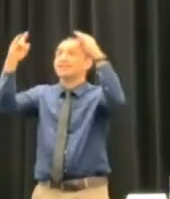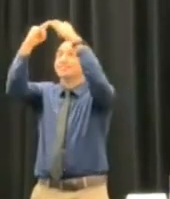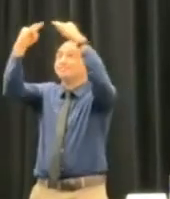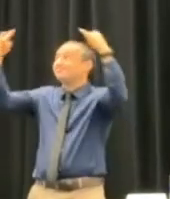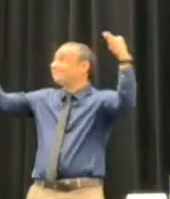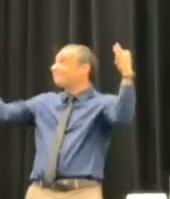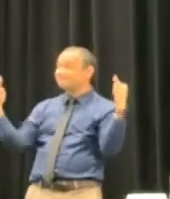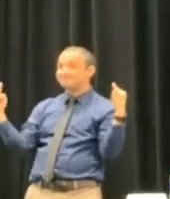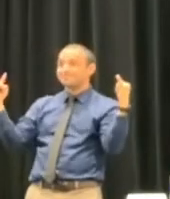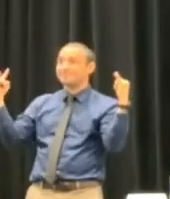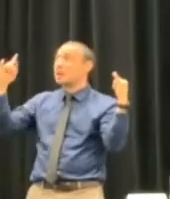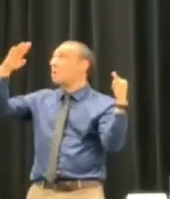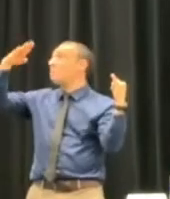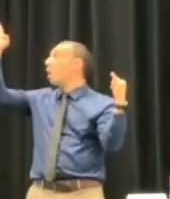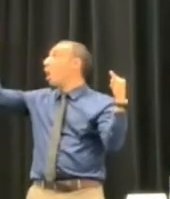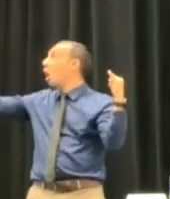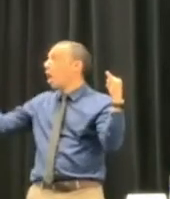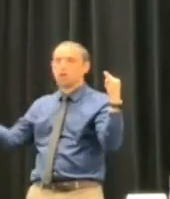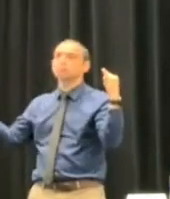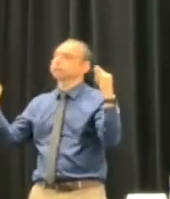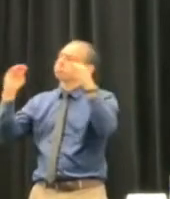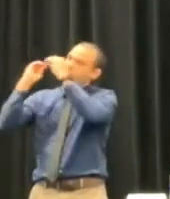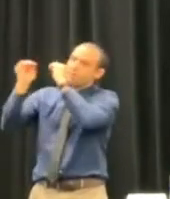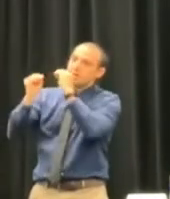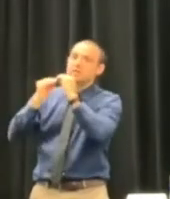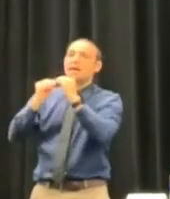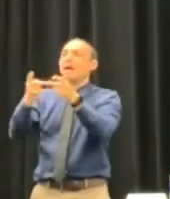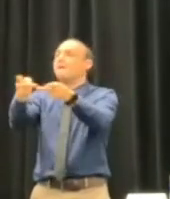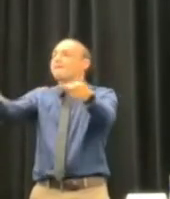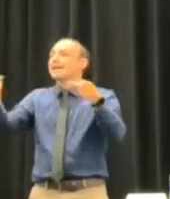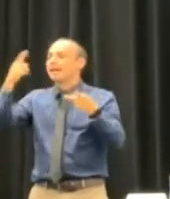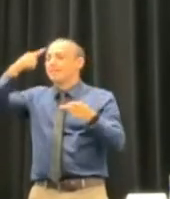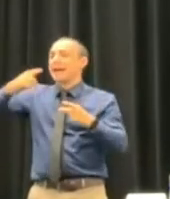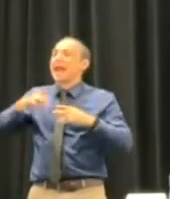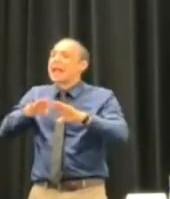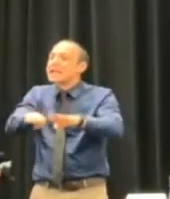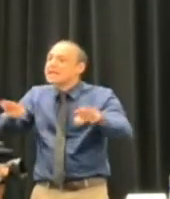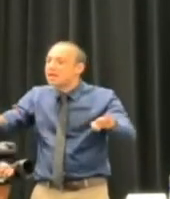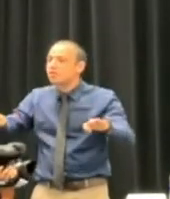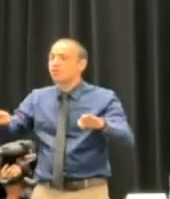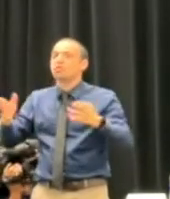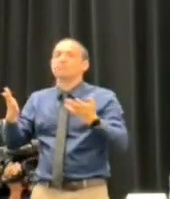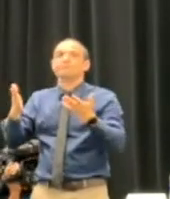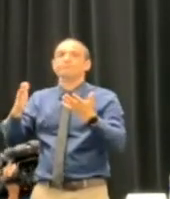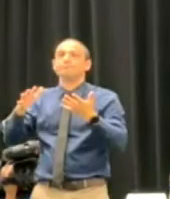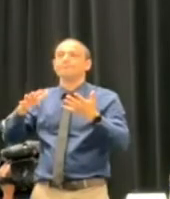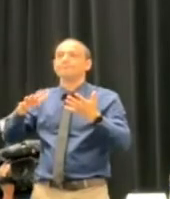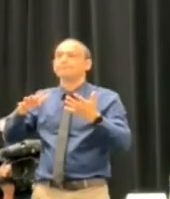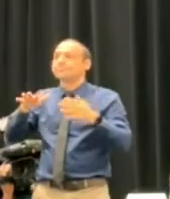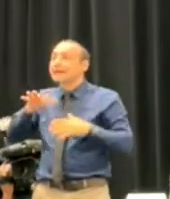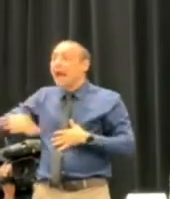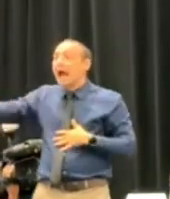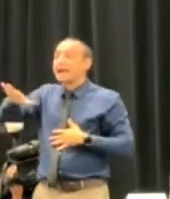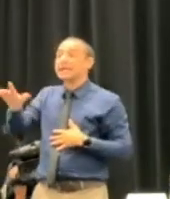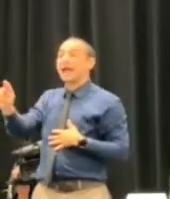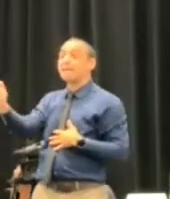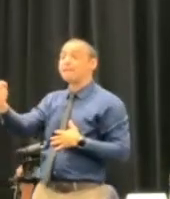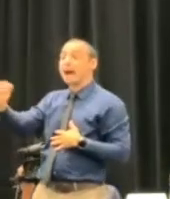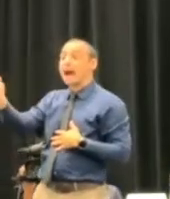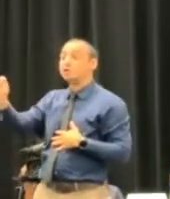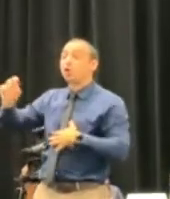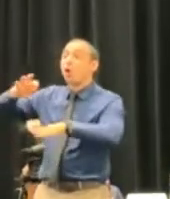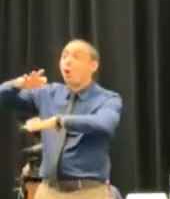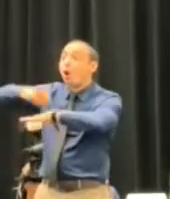estructuras laterales de cemento parques de niños áreas recreativas áreas regresaré a áreas de baño áreas de oficinas